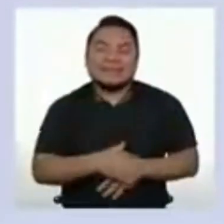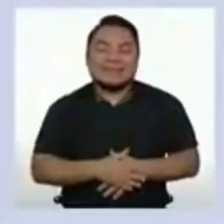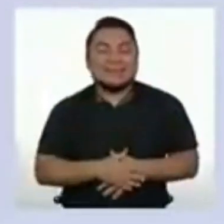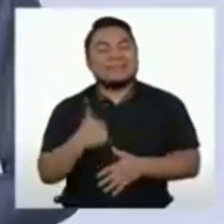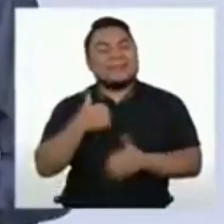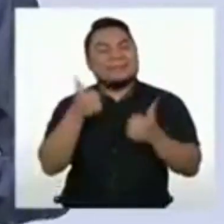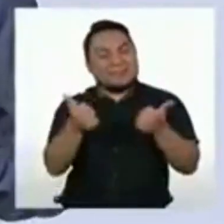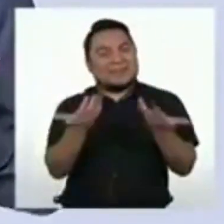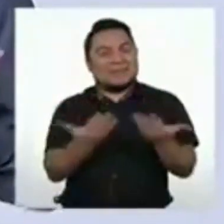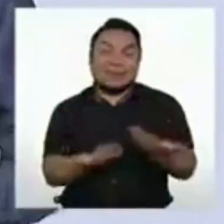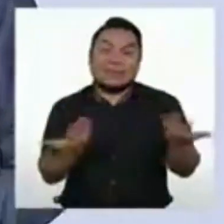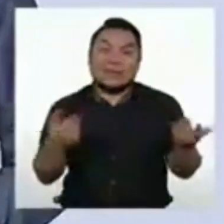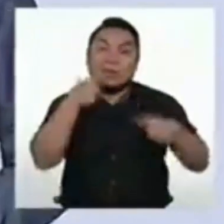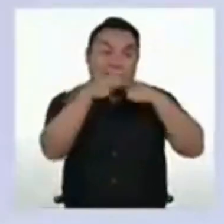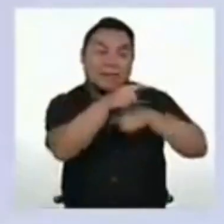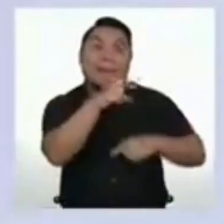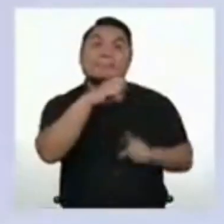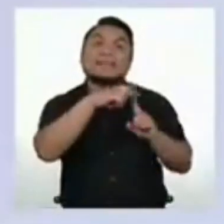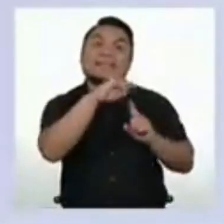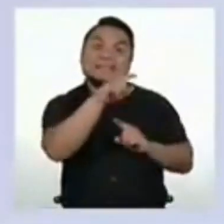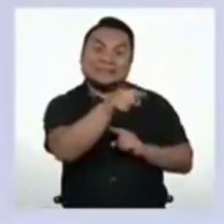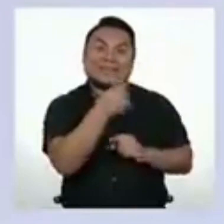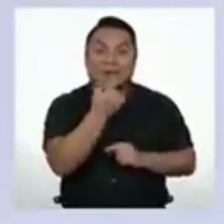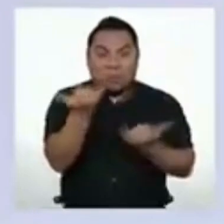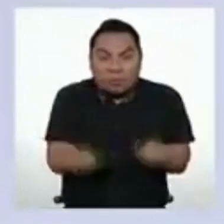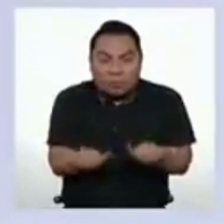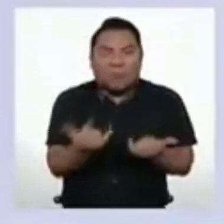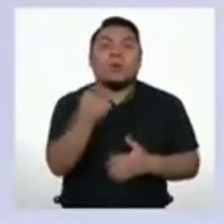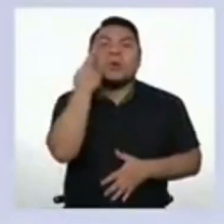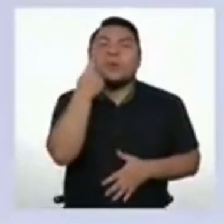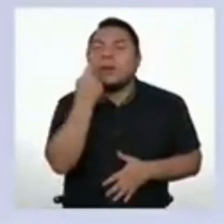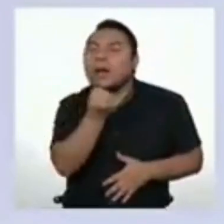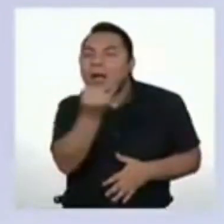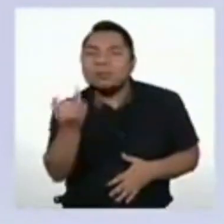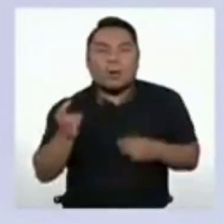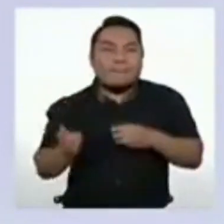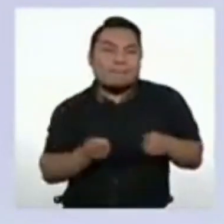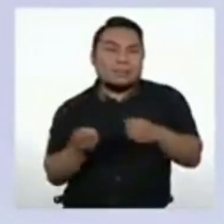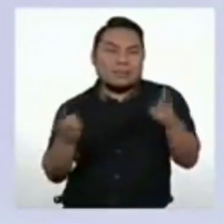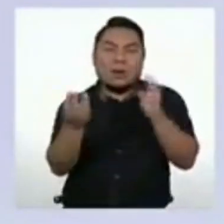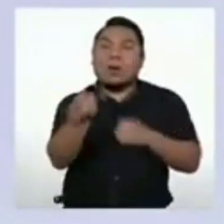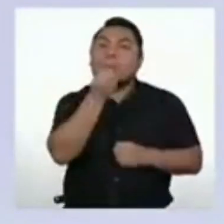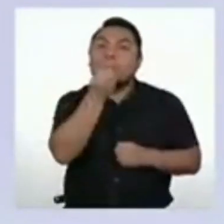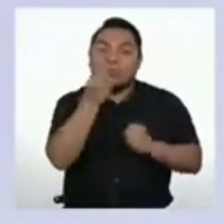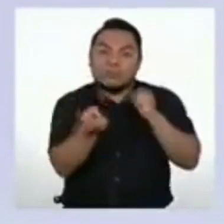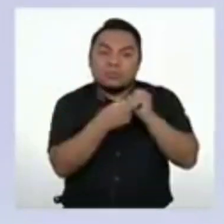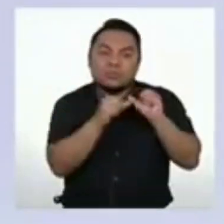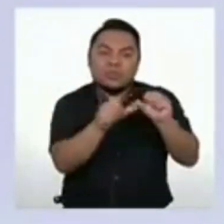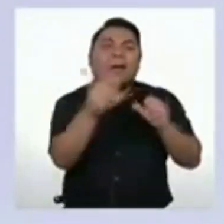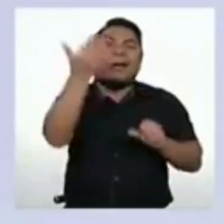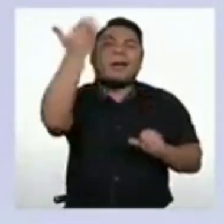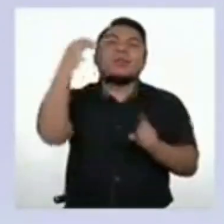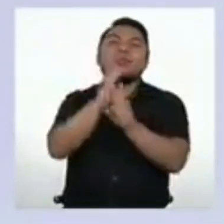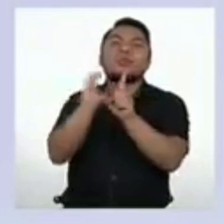que muy bien. Como les comentó Patricia, el día de hoy conoceremos algunos métodos de conservación de alimentos de la cultura